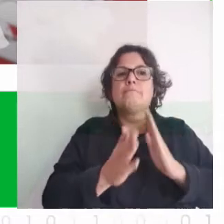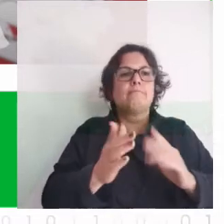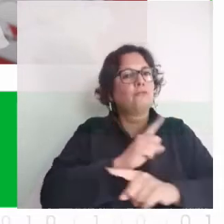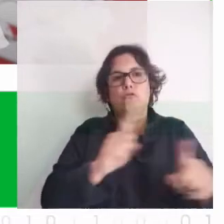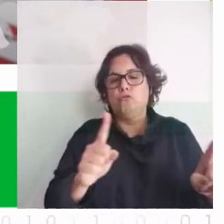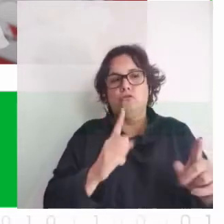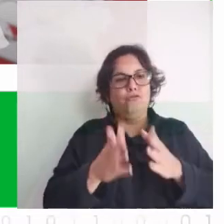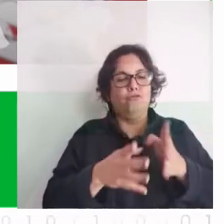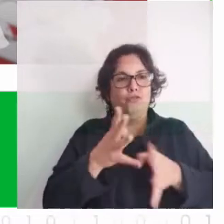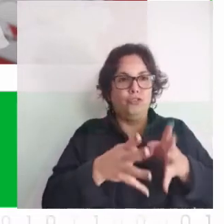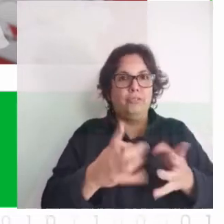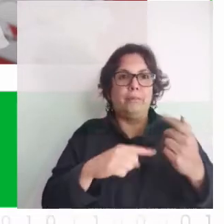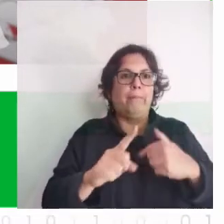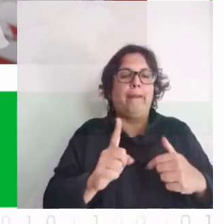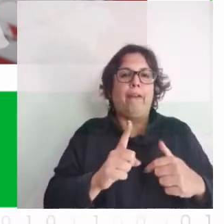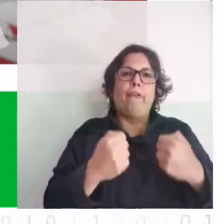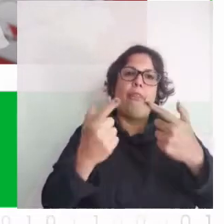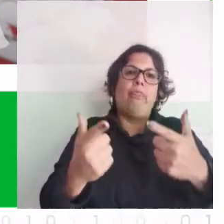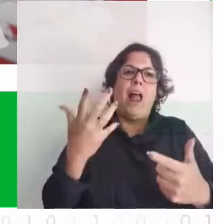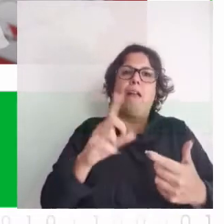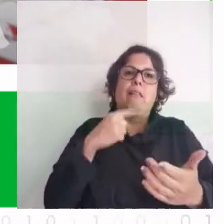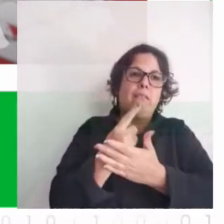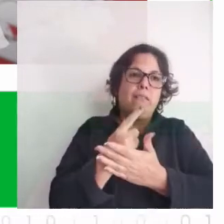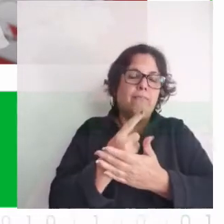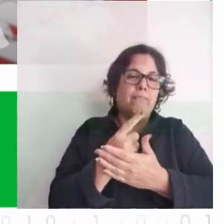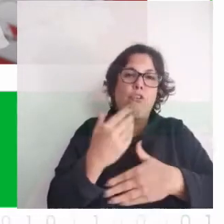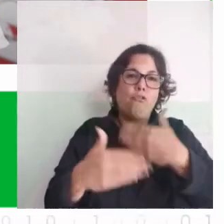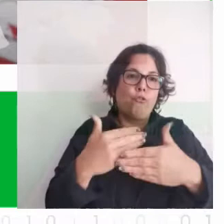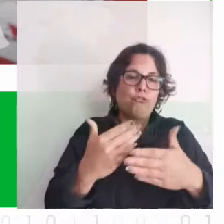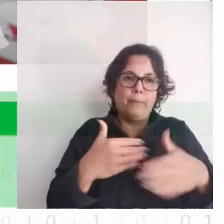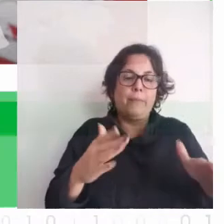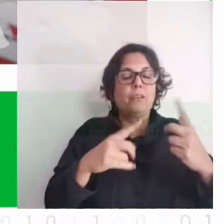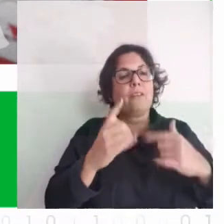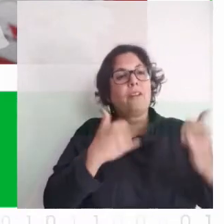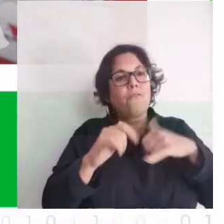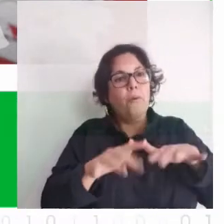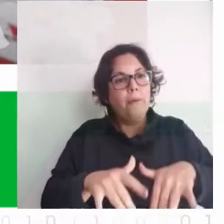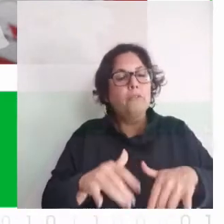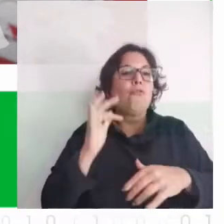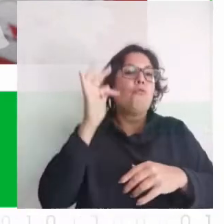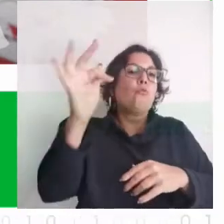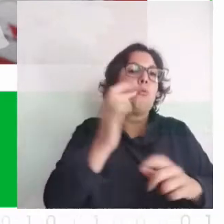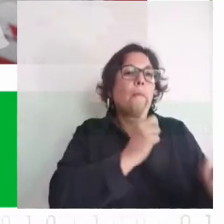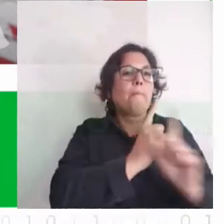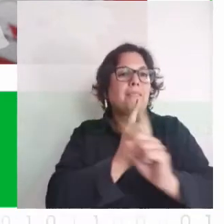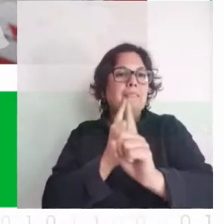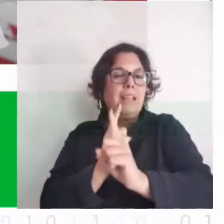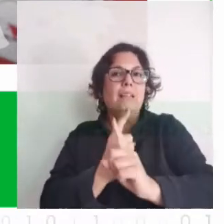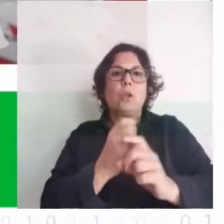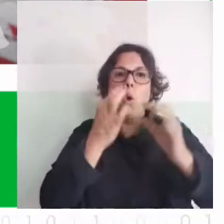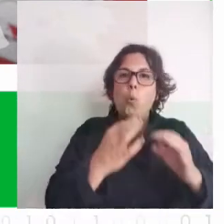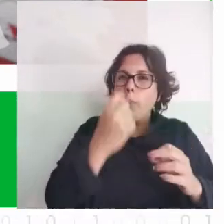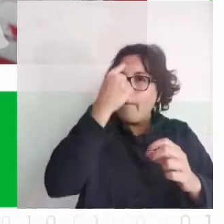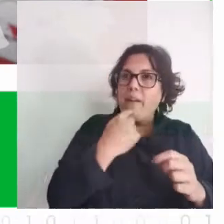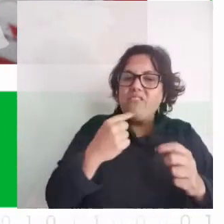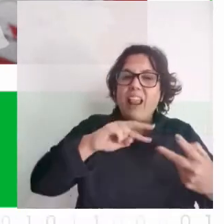para no tratar algo que ya sabemos que no va a andar. Y esta información hace que futuros pacientes que tengan un perfil genético